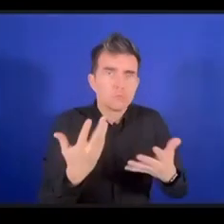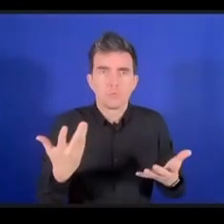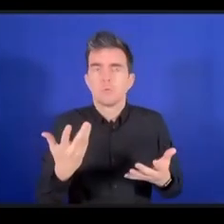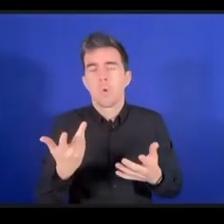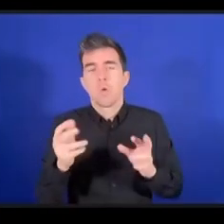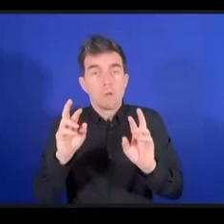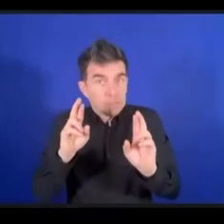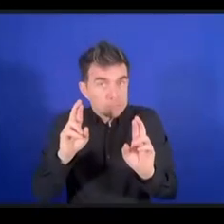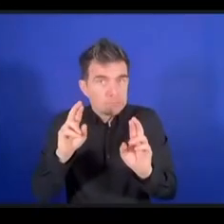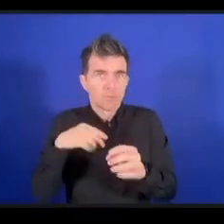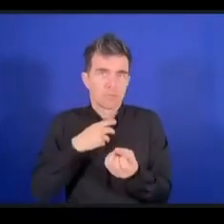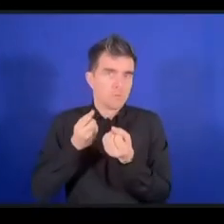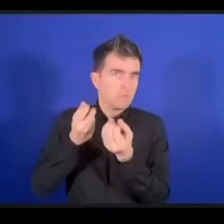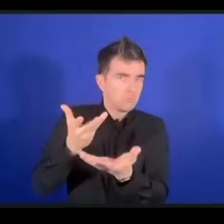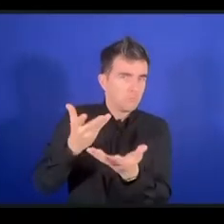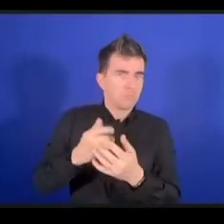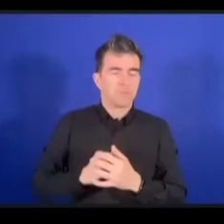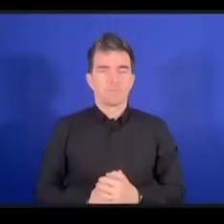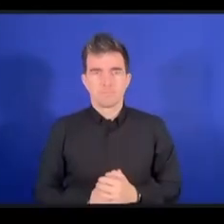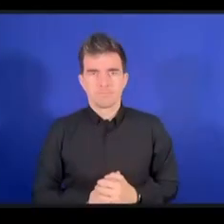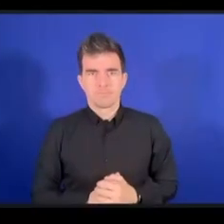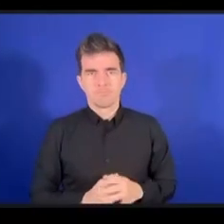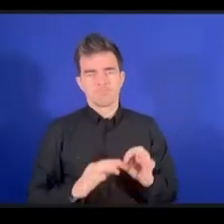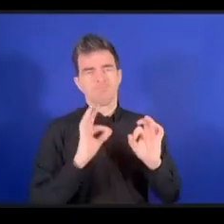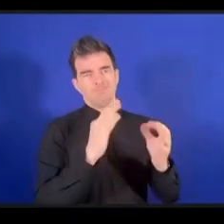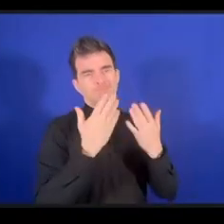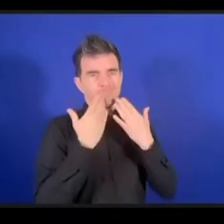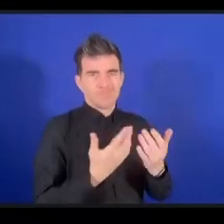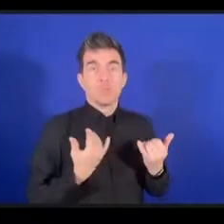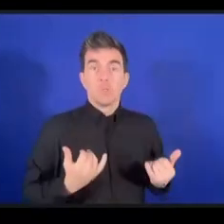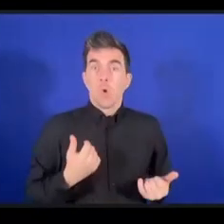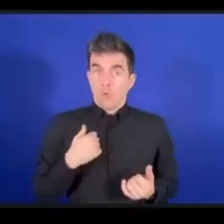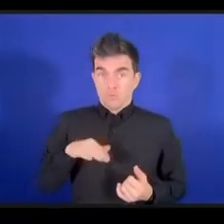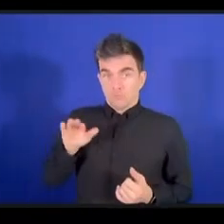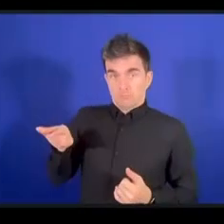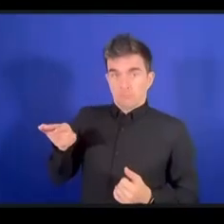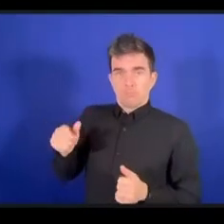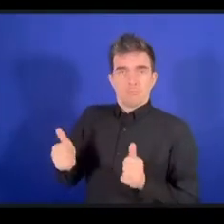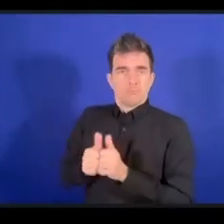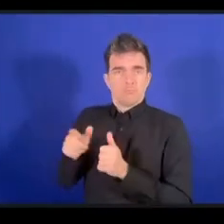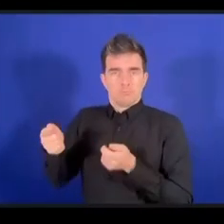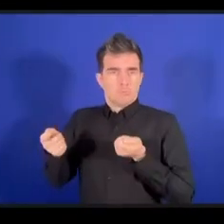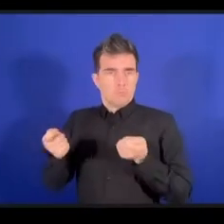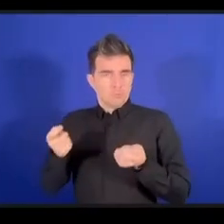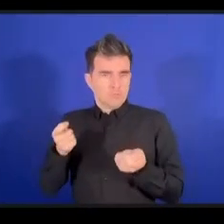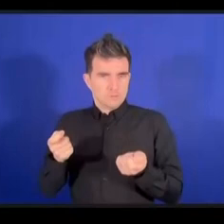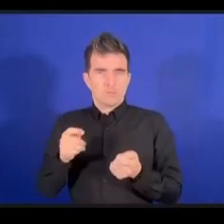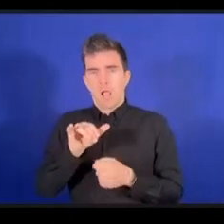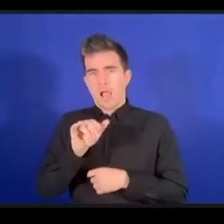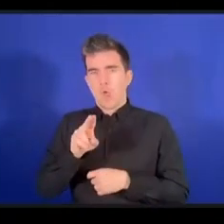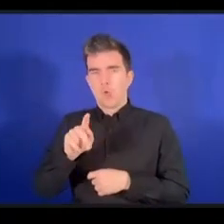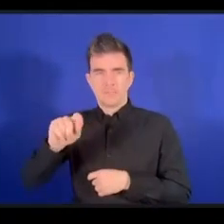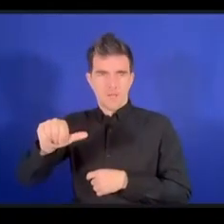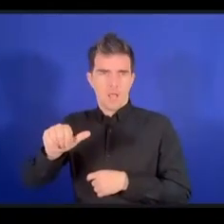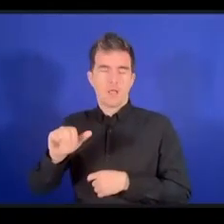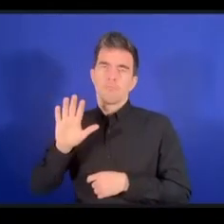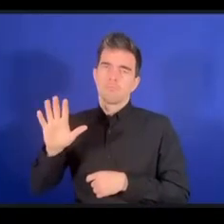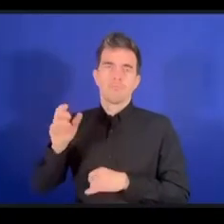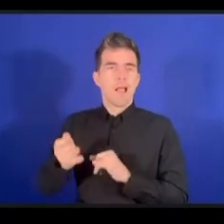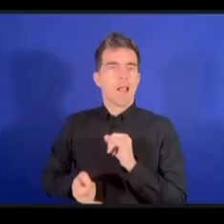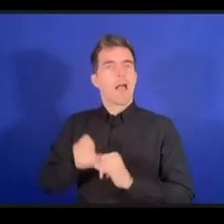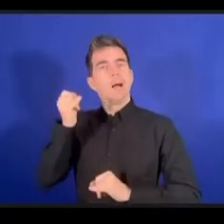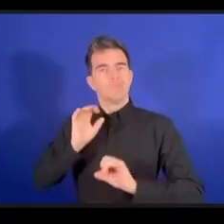gracias le voy a pedir a Yuta que nos diga cuáles son sus pensamientos finales